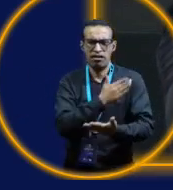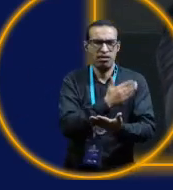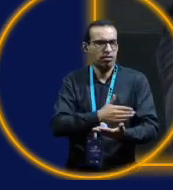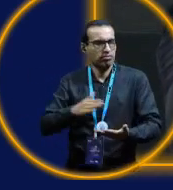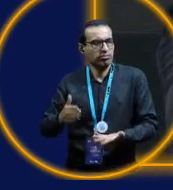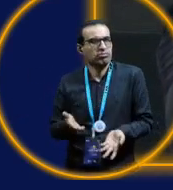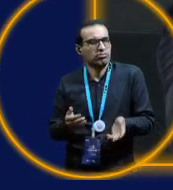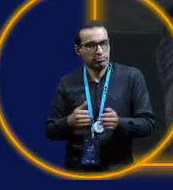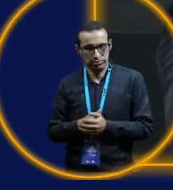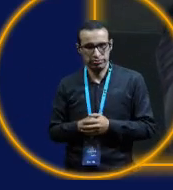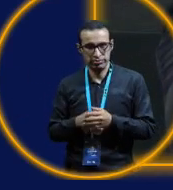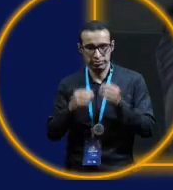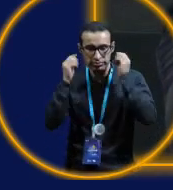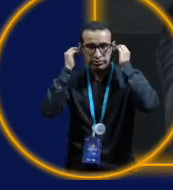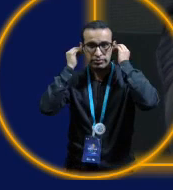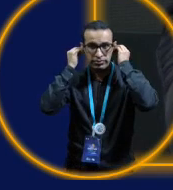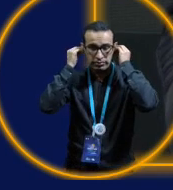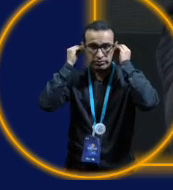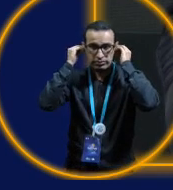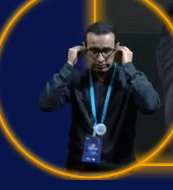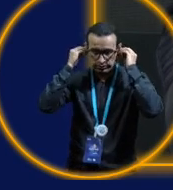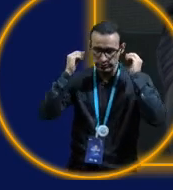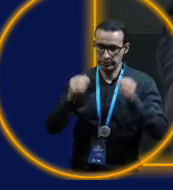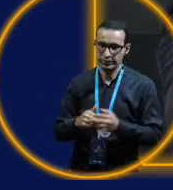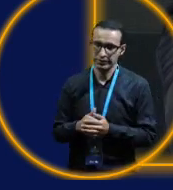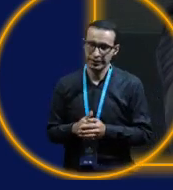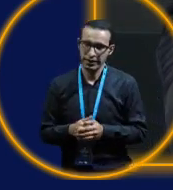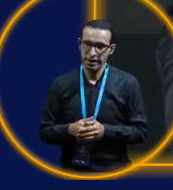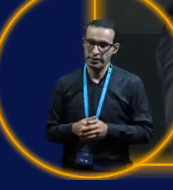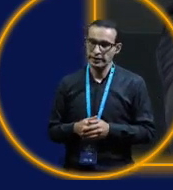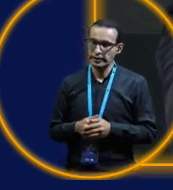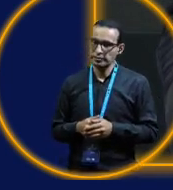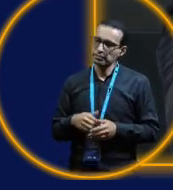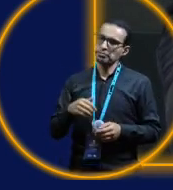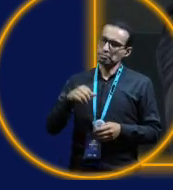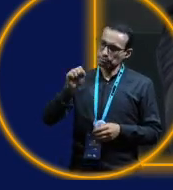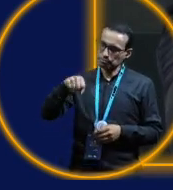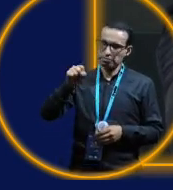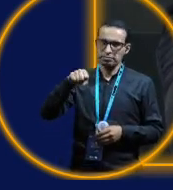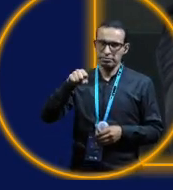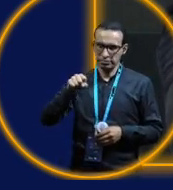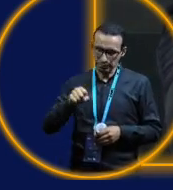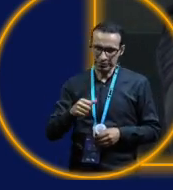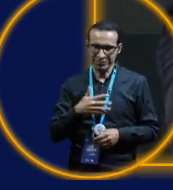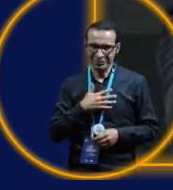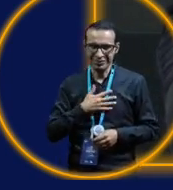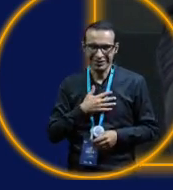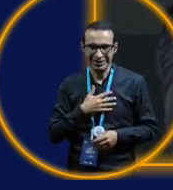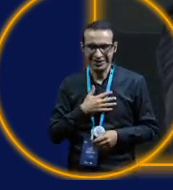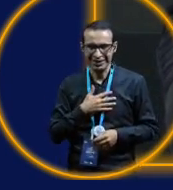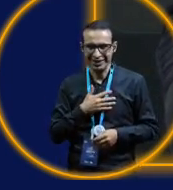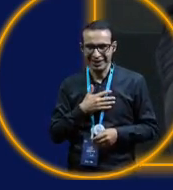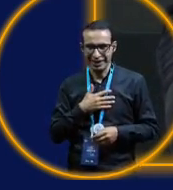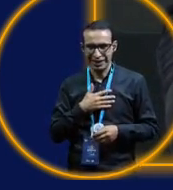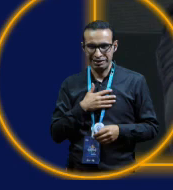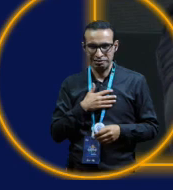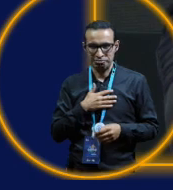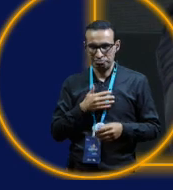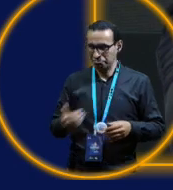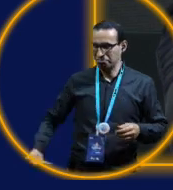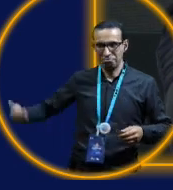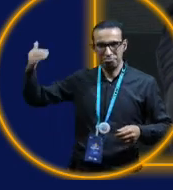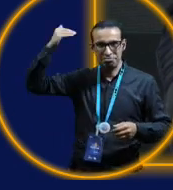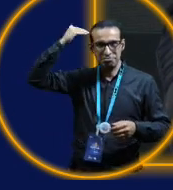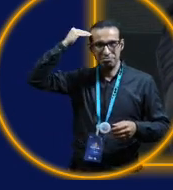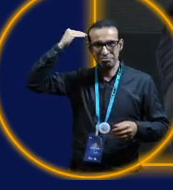Mi curiosidad se ha reducido creo que tal vez es más fácil quedarme con lo que sé y no